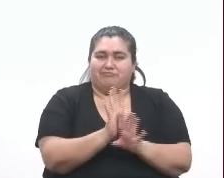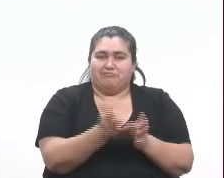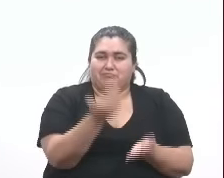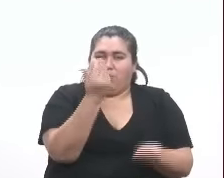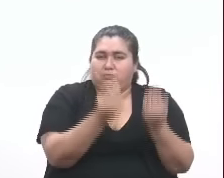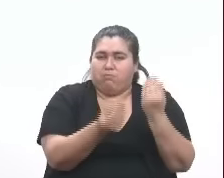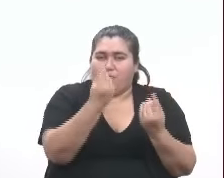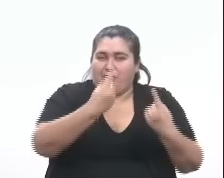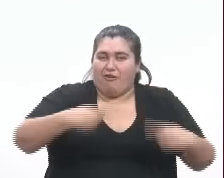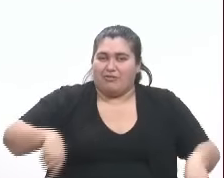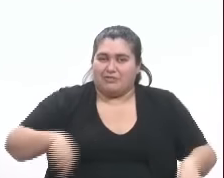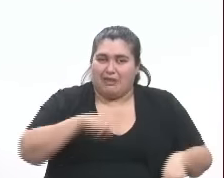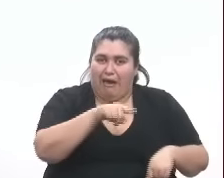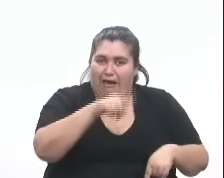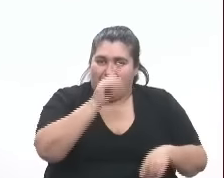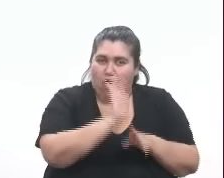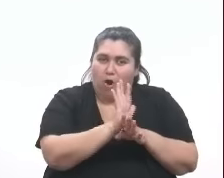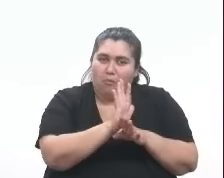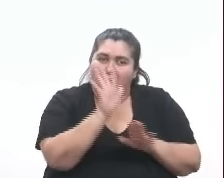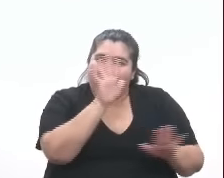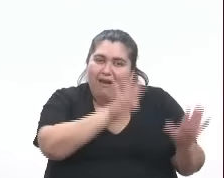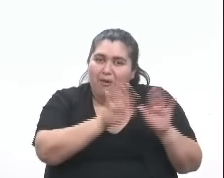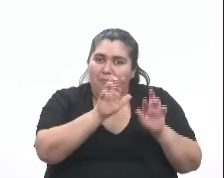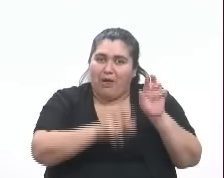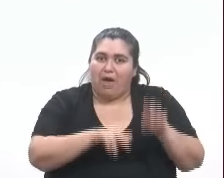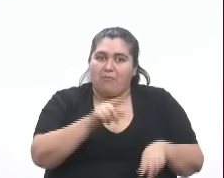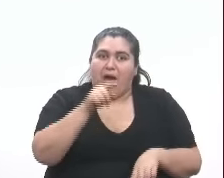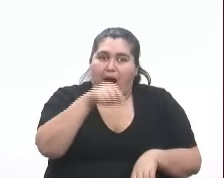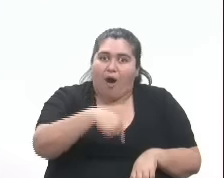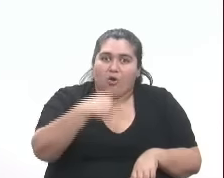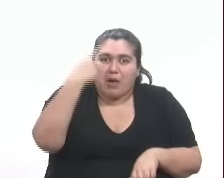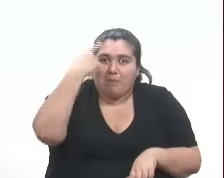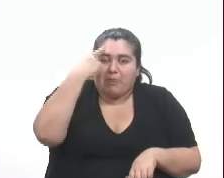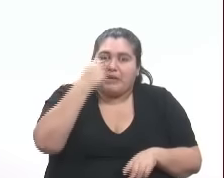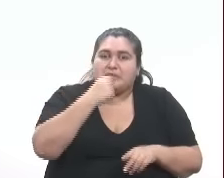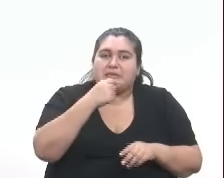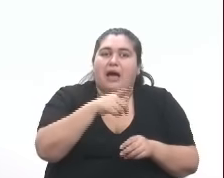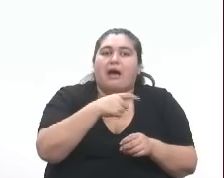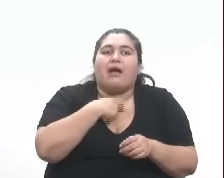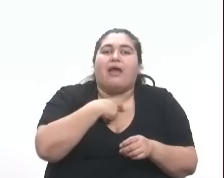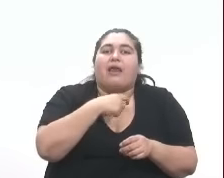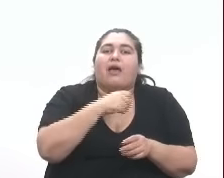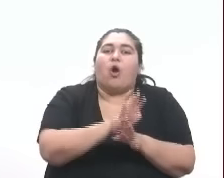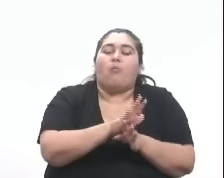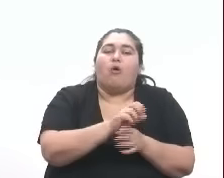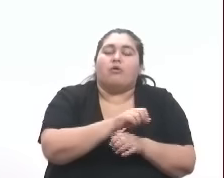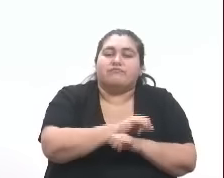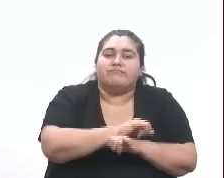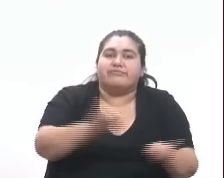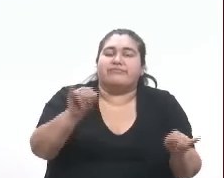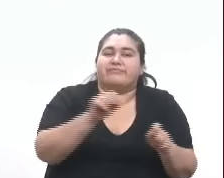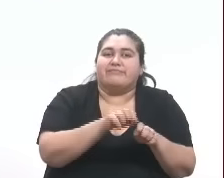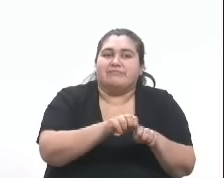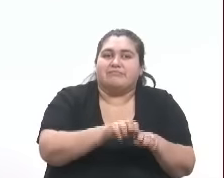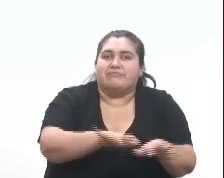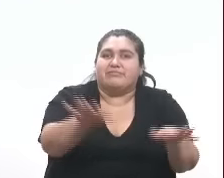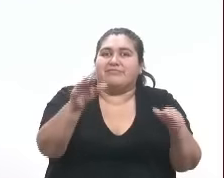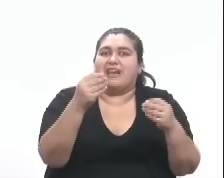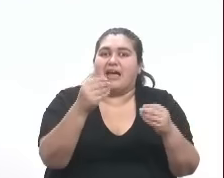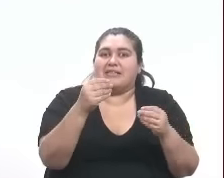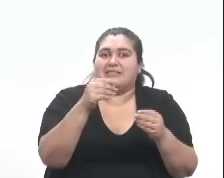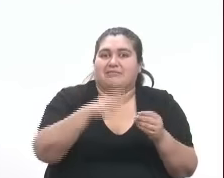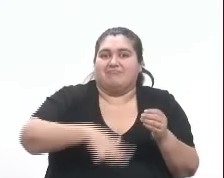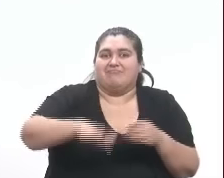y ahora tienen miedo de que influyan en la democracia estadounidense y que pongan como presidente de Estados Unidos resultado